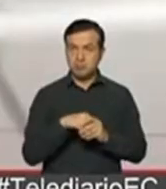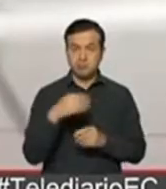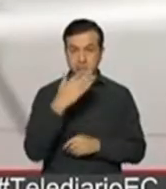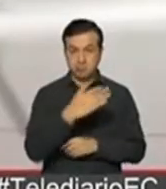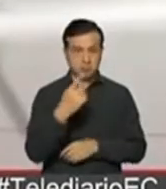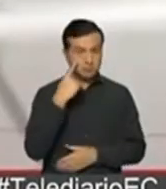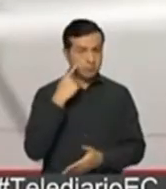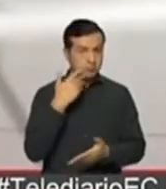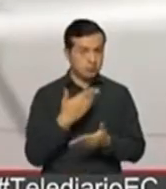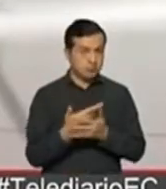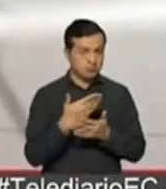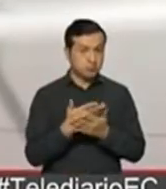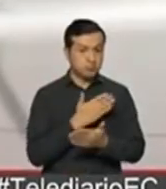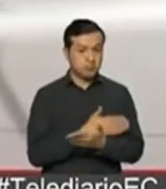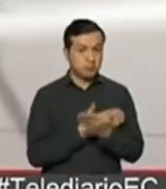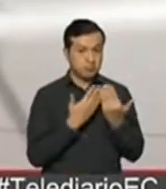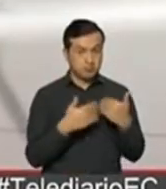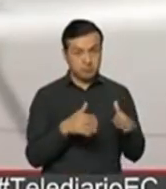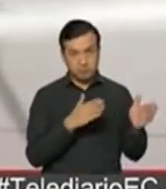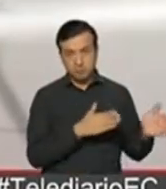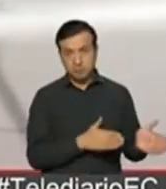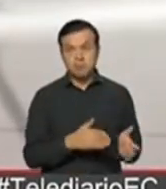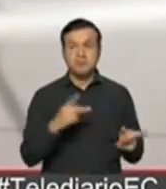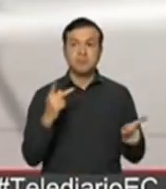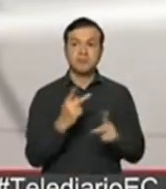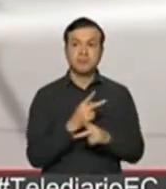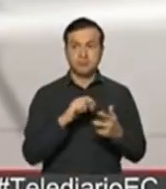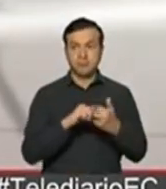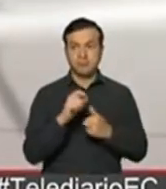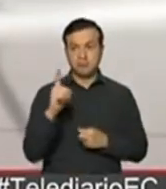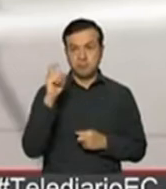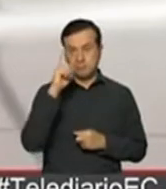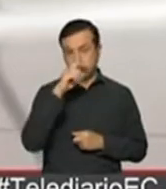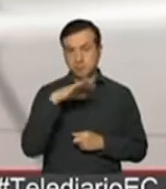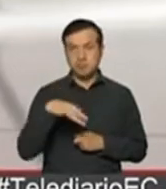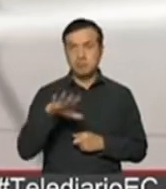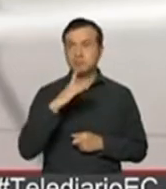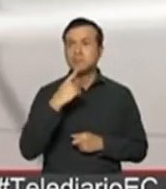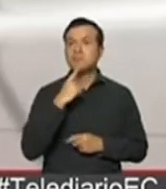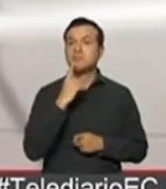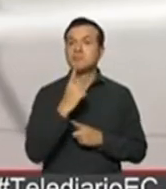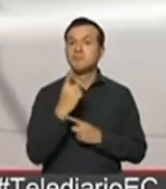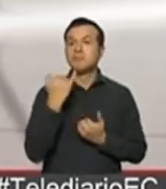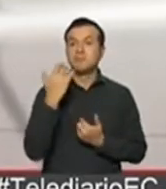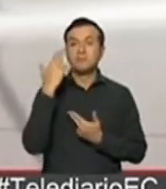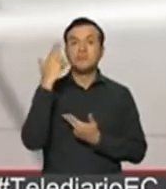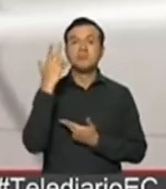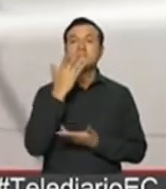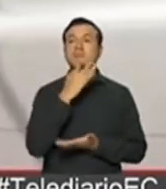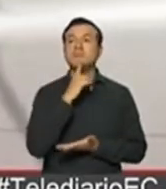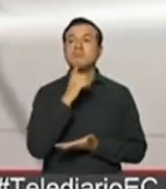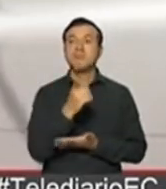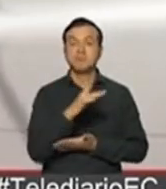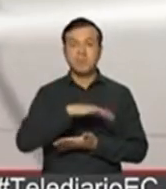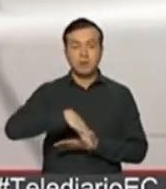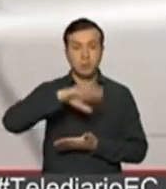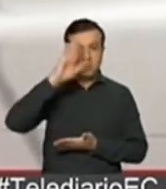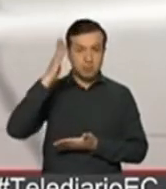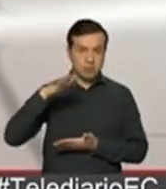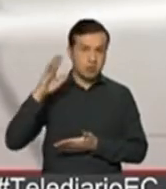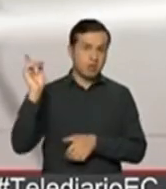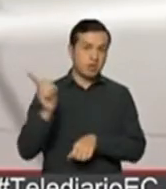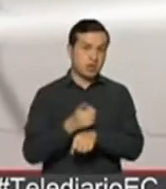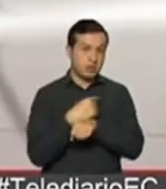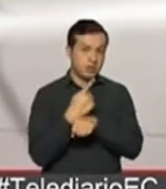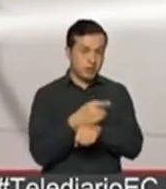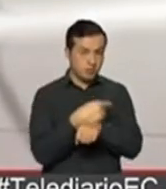demostraron hace unos instantes las amenazas naturales donde está el soldado de este momento está en la montaña está en los helicópteros